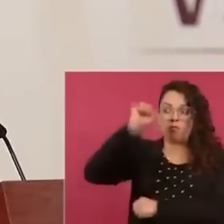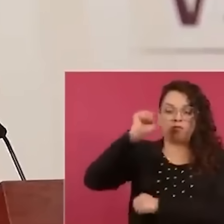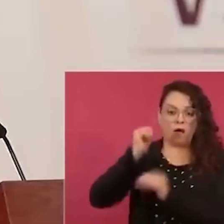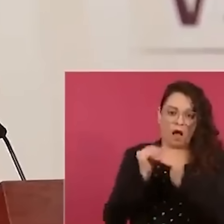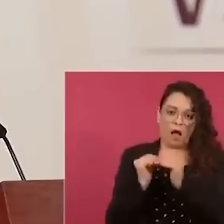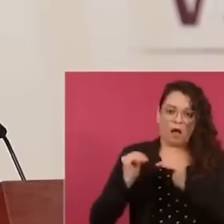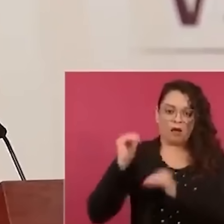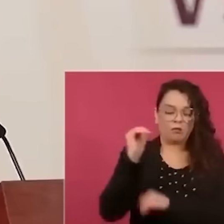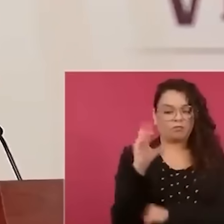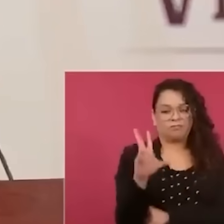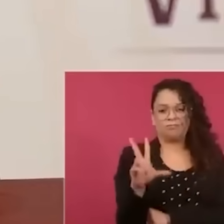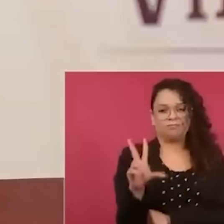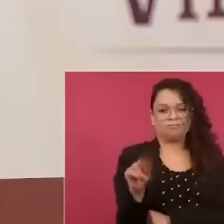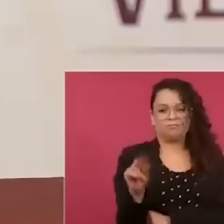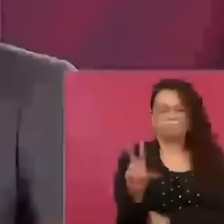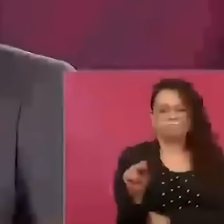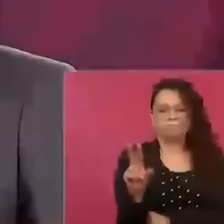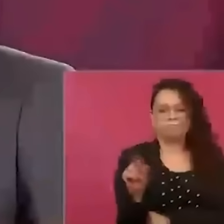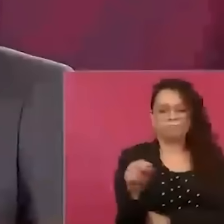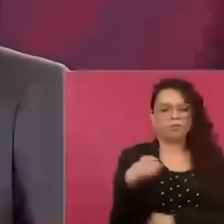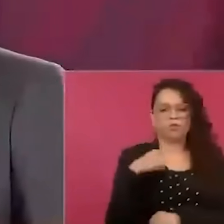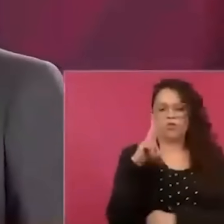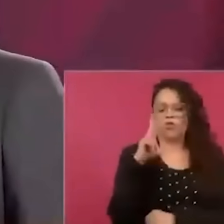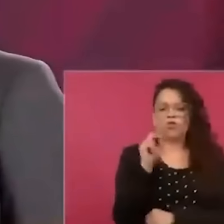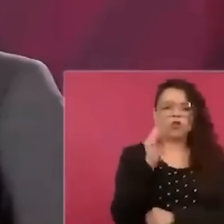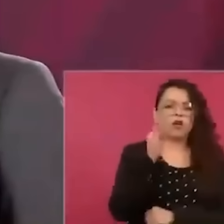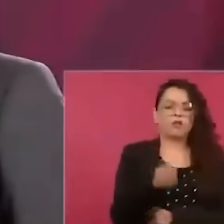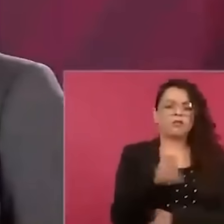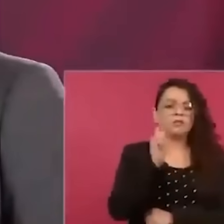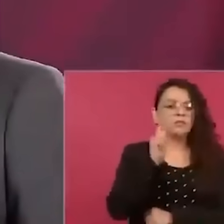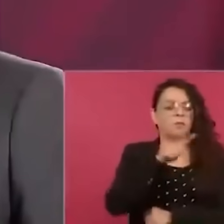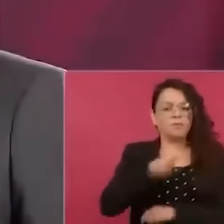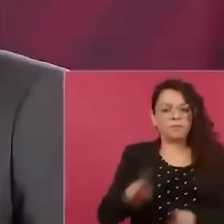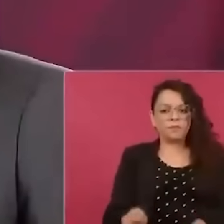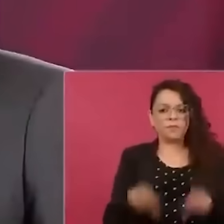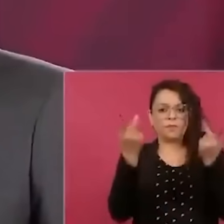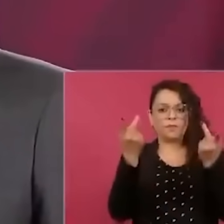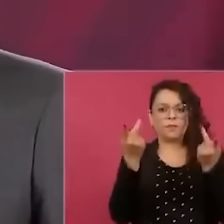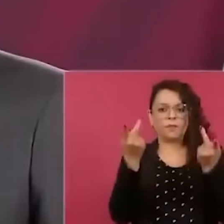No, no estoy de acuerdo en la privatización